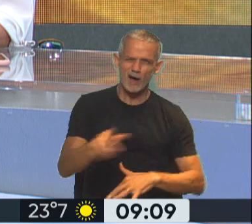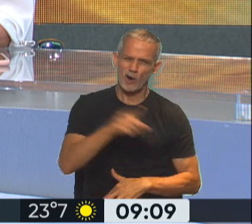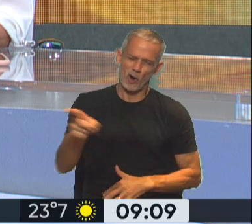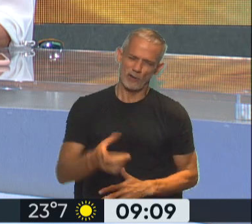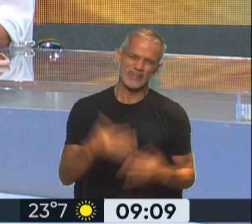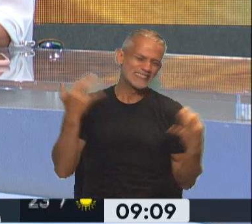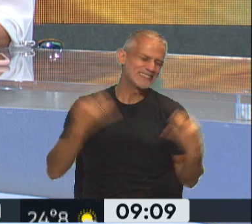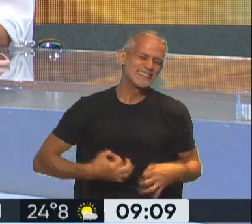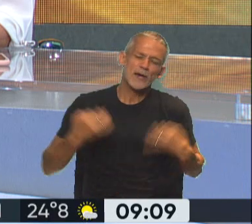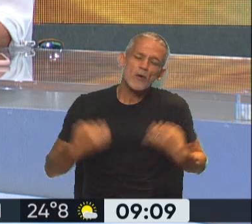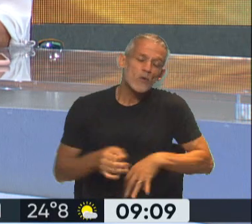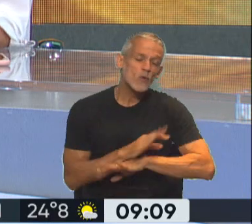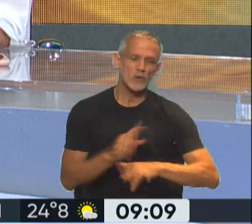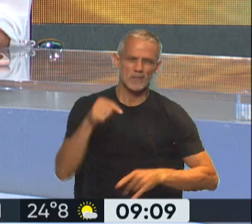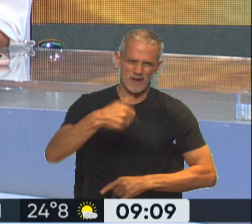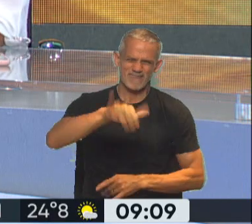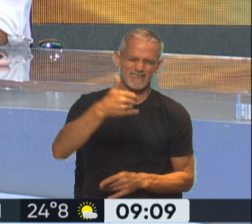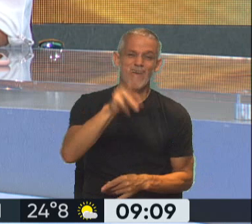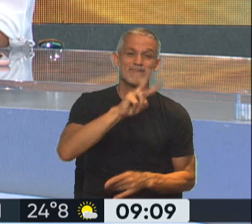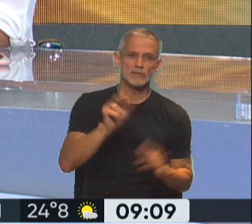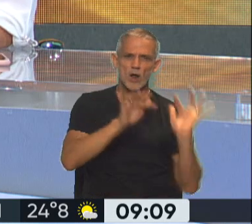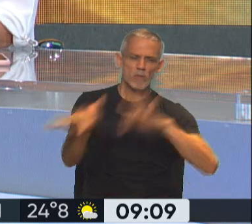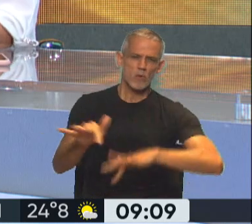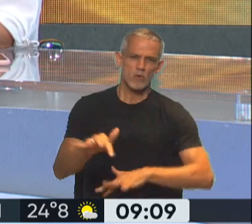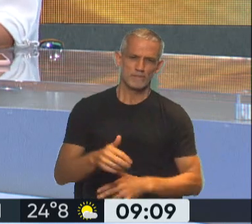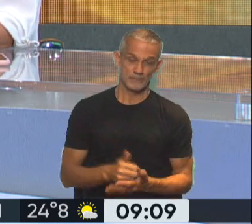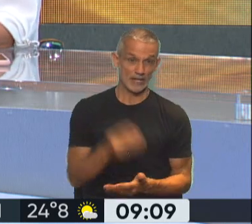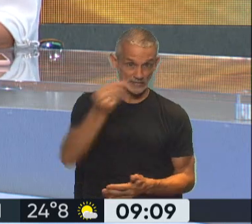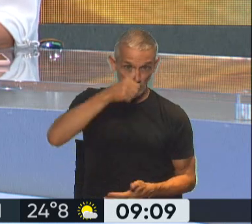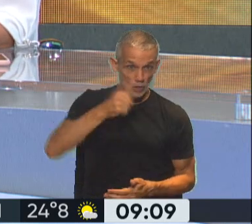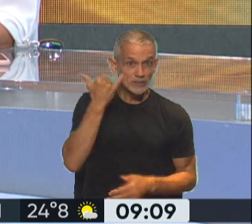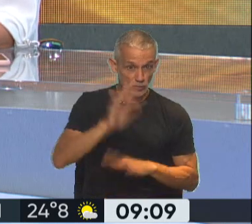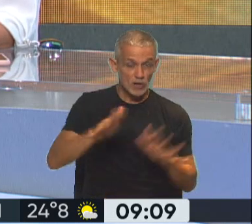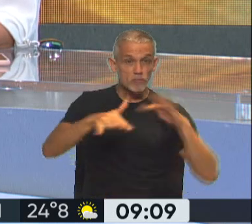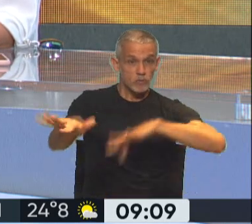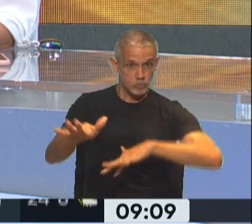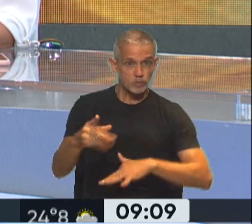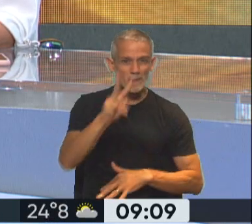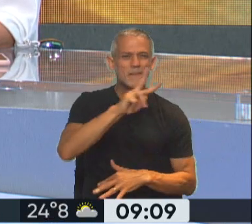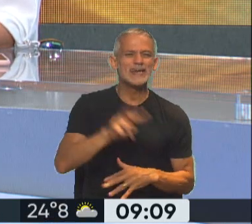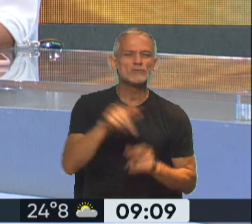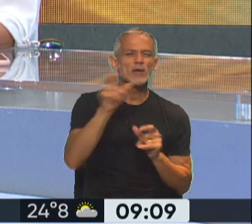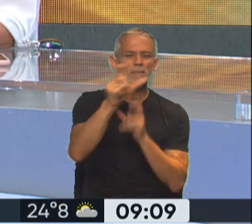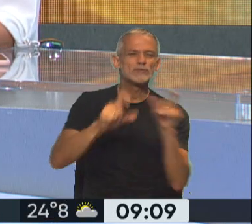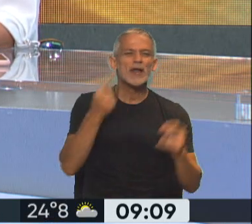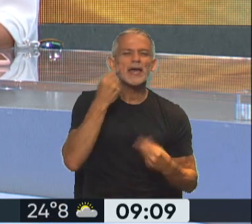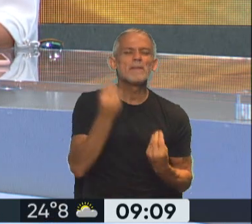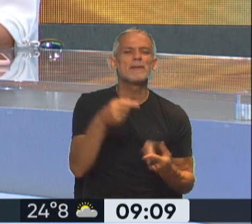porque eso va a ocurrir pero mucho menor medida sin la presencia maduro el fin de semana una movilización aquí en Buenos Aires